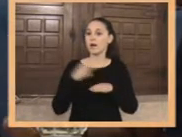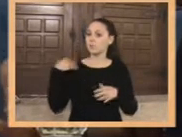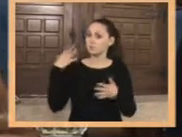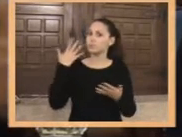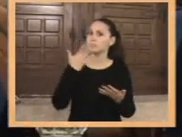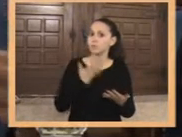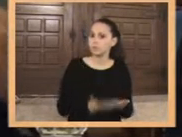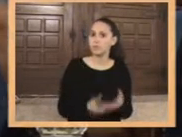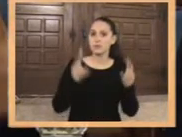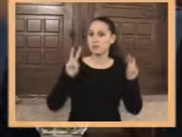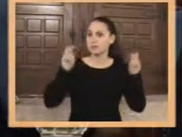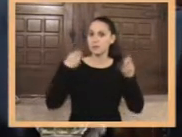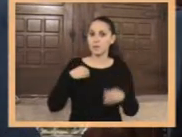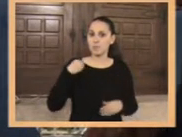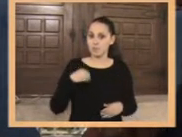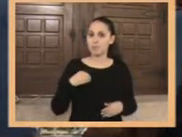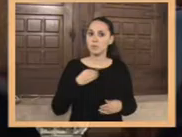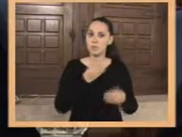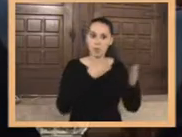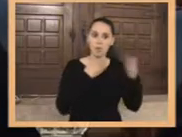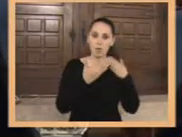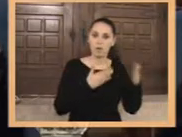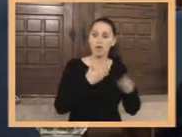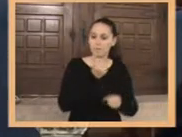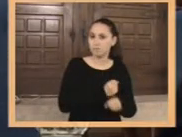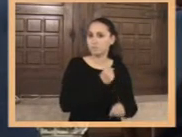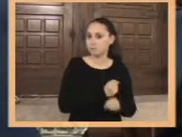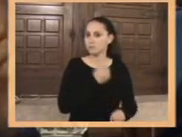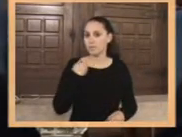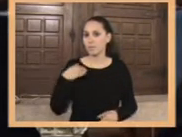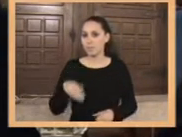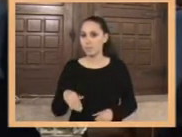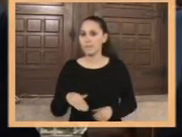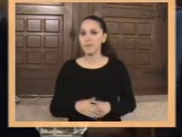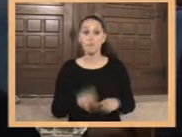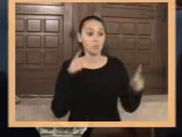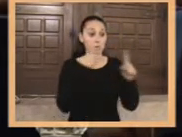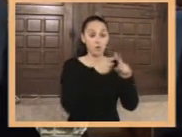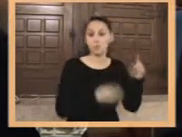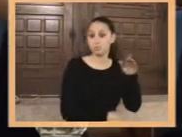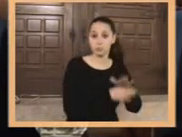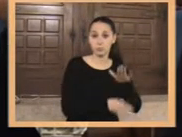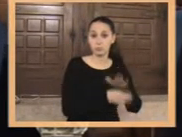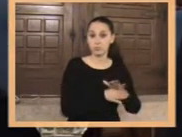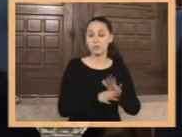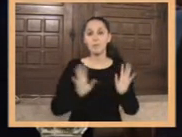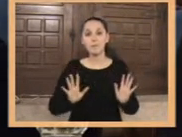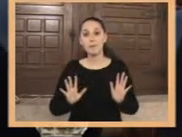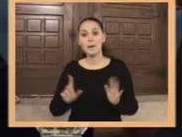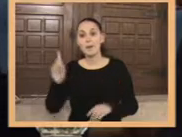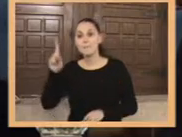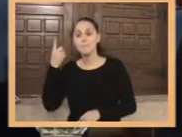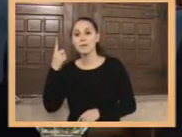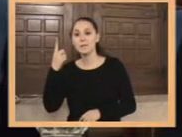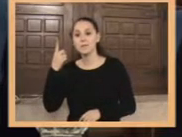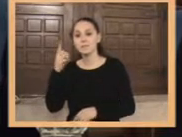fin de ver posibilidades de sacarlo hacia adelante. Pero que le quede claro una cosa. Lo primero, la seguridad. Primero por